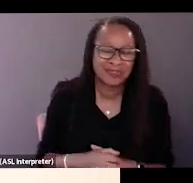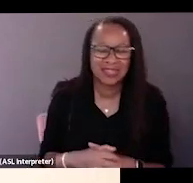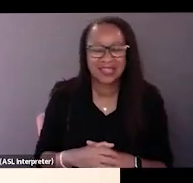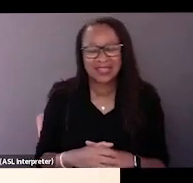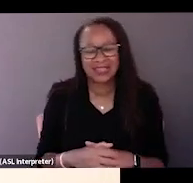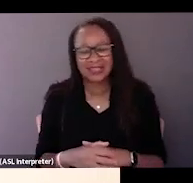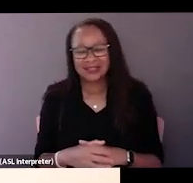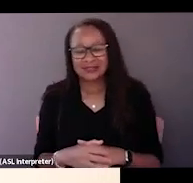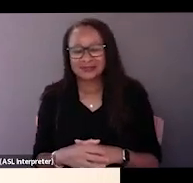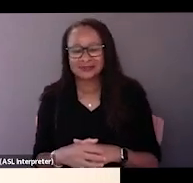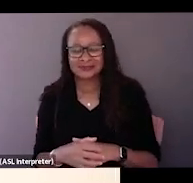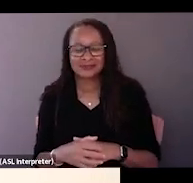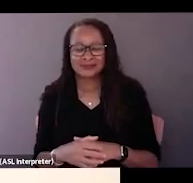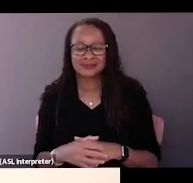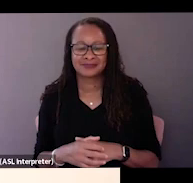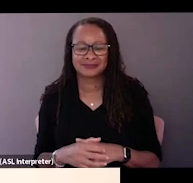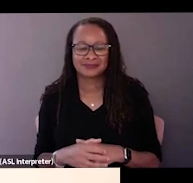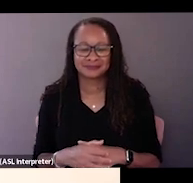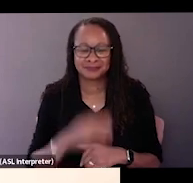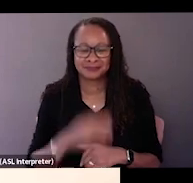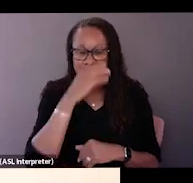Y por otro lado,